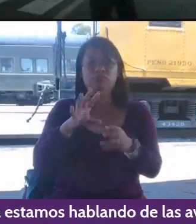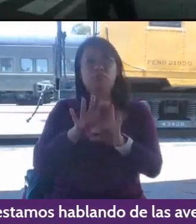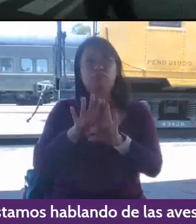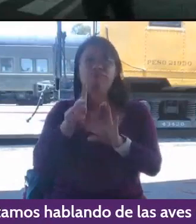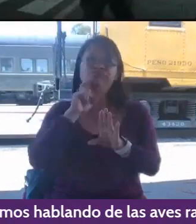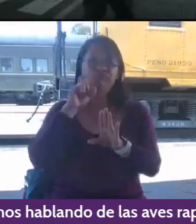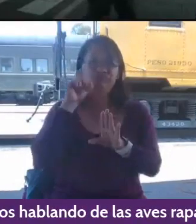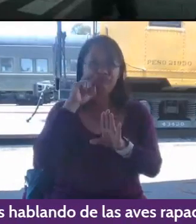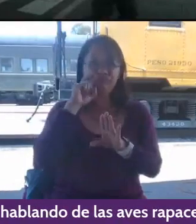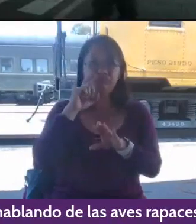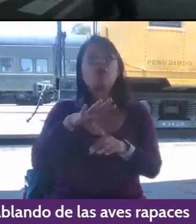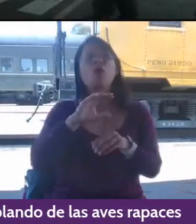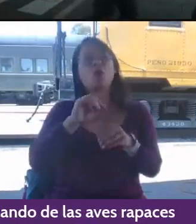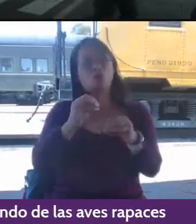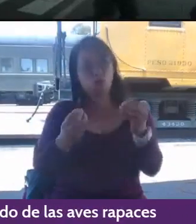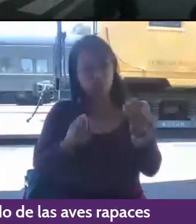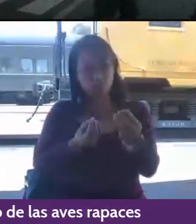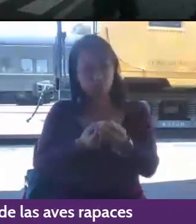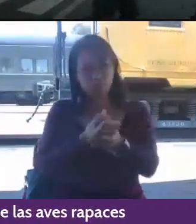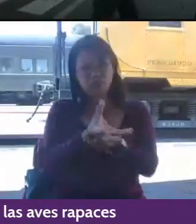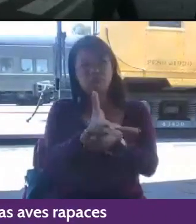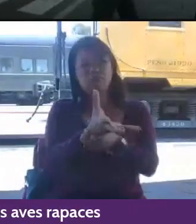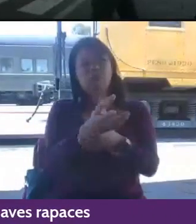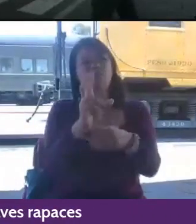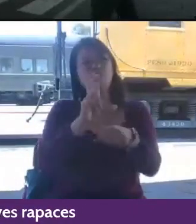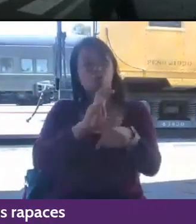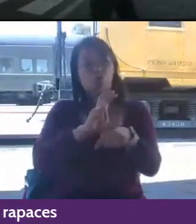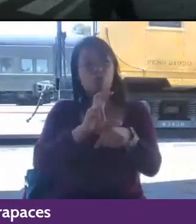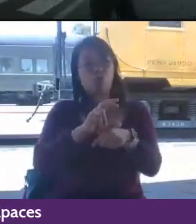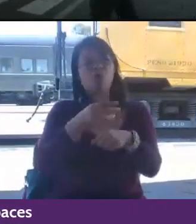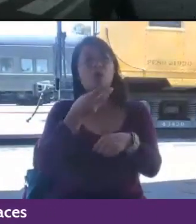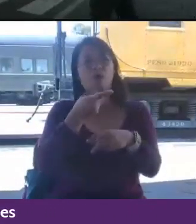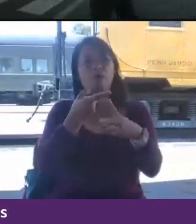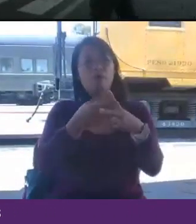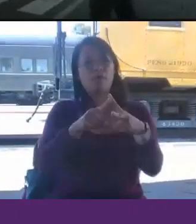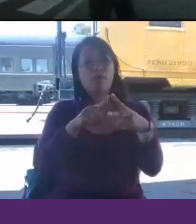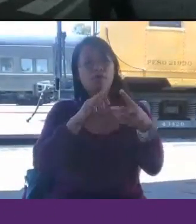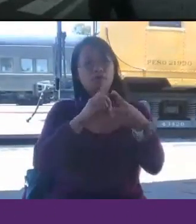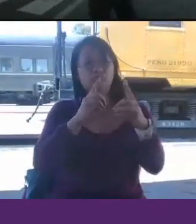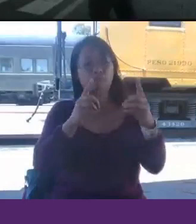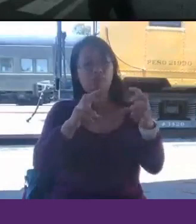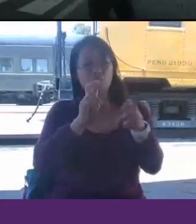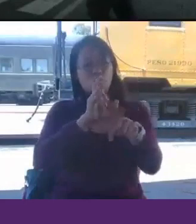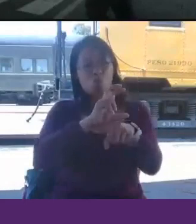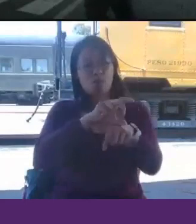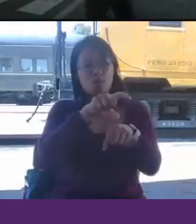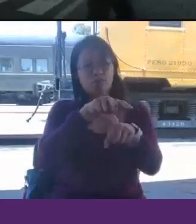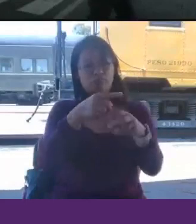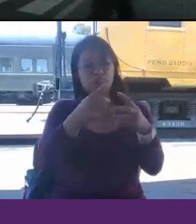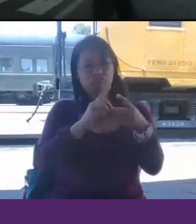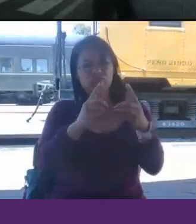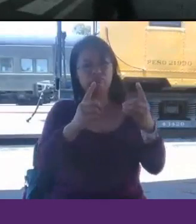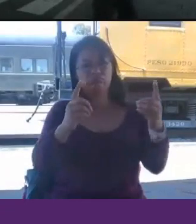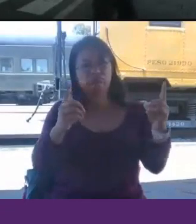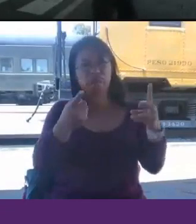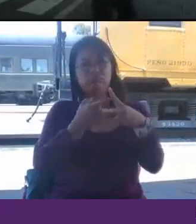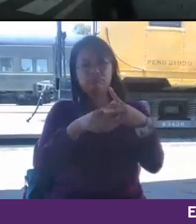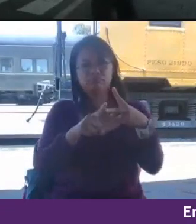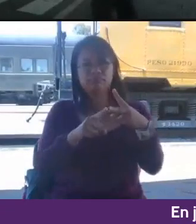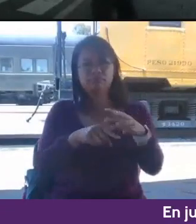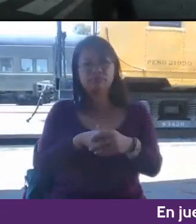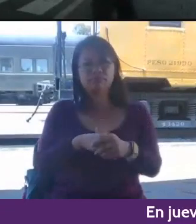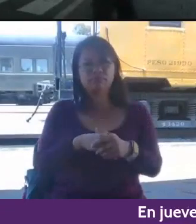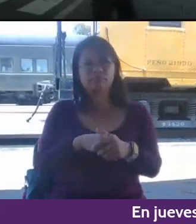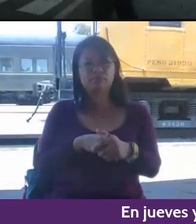2 o 3 días salga el huevo fecundado, ¿sale? Ahí va a empezar el desarrollo del embrión en el huevo, que ya por ahí, bueno, dentro de